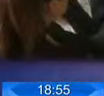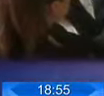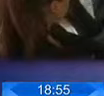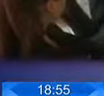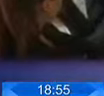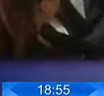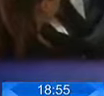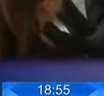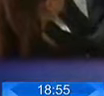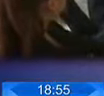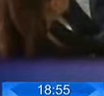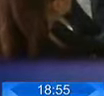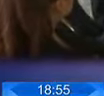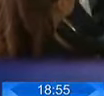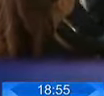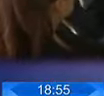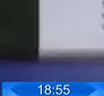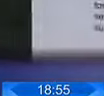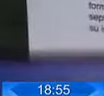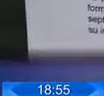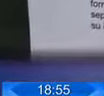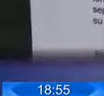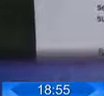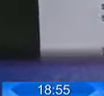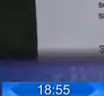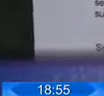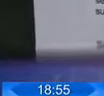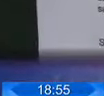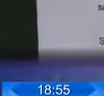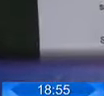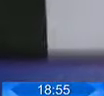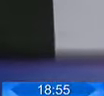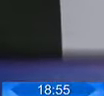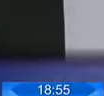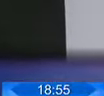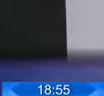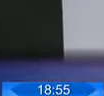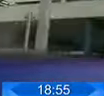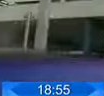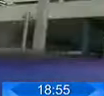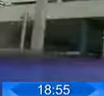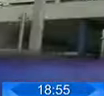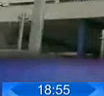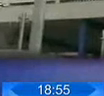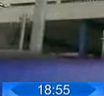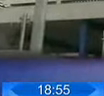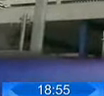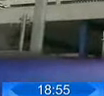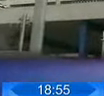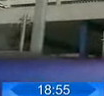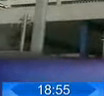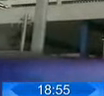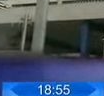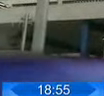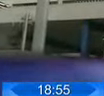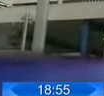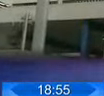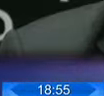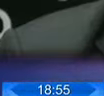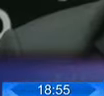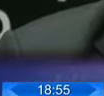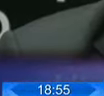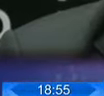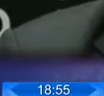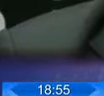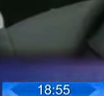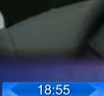Asambleísta Esteban Bernal presentó pruebas en contra de Gustavo Yalc para iniciar una investigación por un supuesto